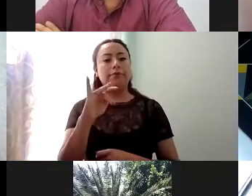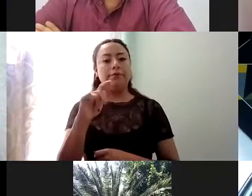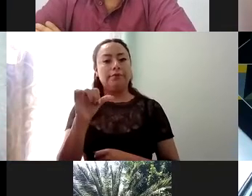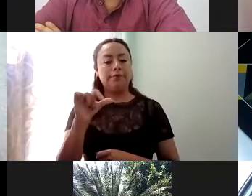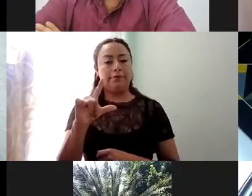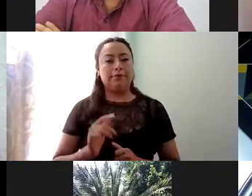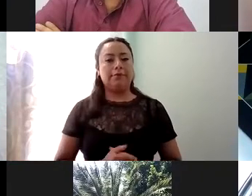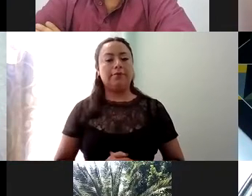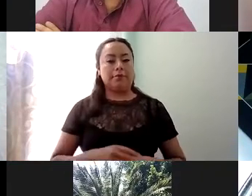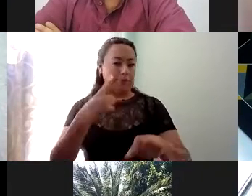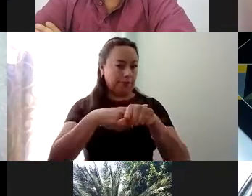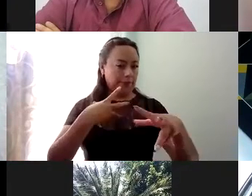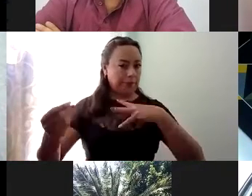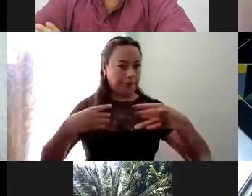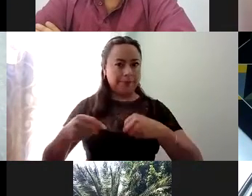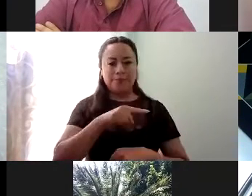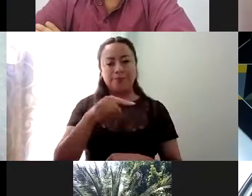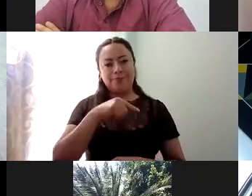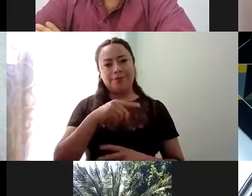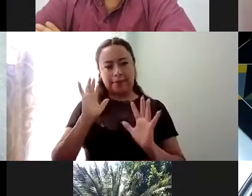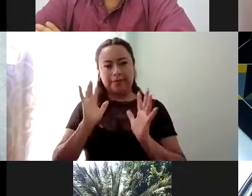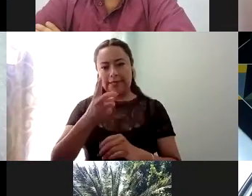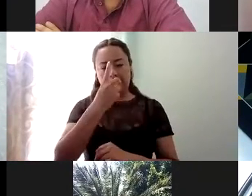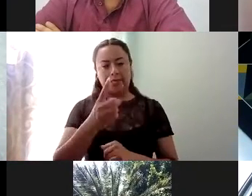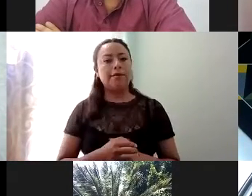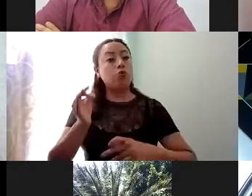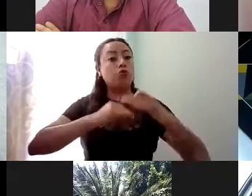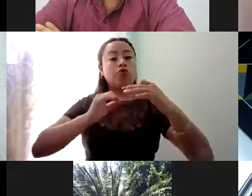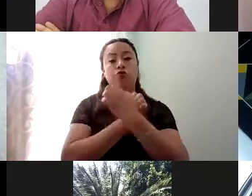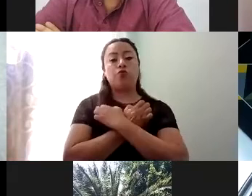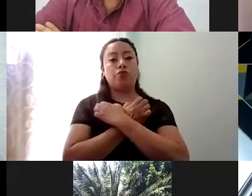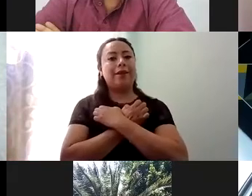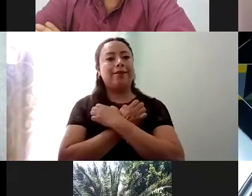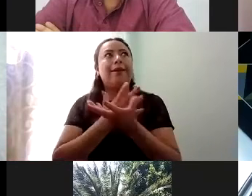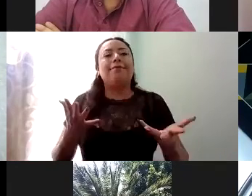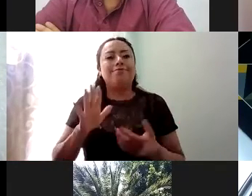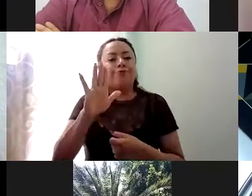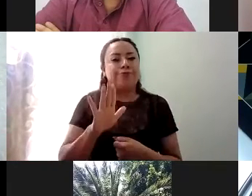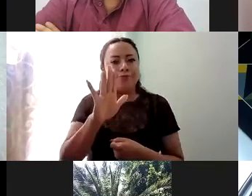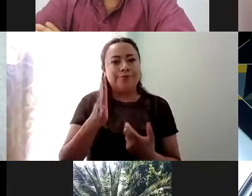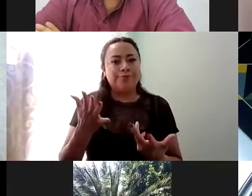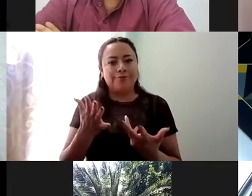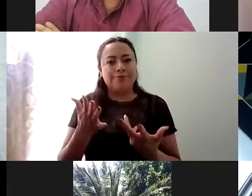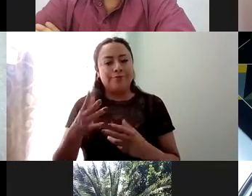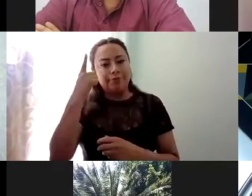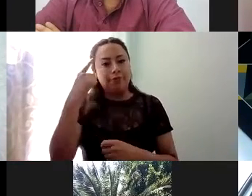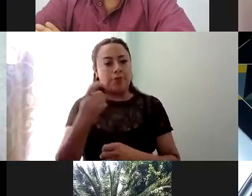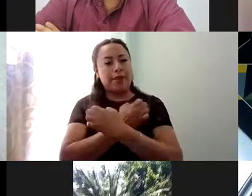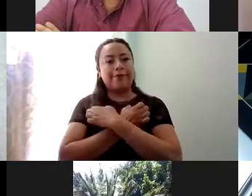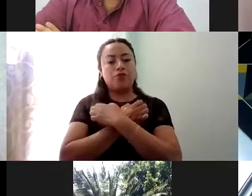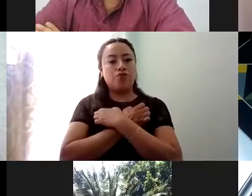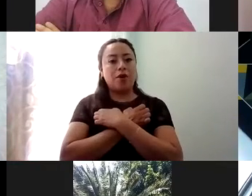Con la pandemia, como bien decíamos, toda la educación tuvo que irse a que fuera educación a